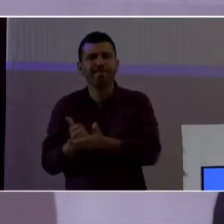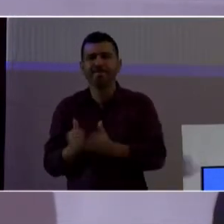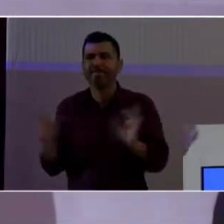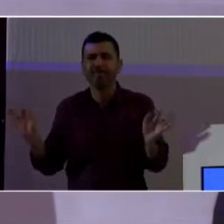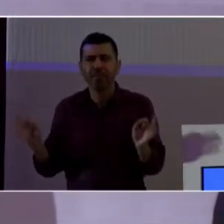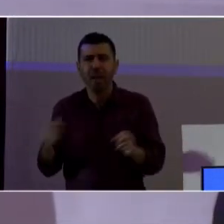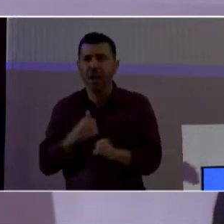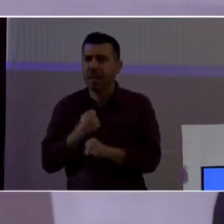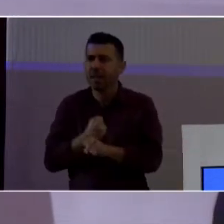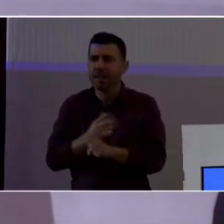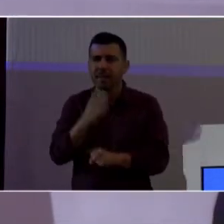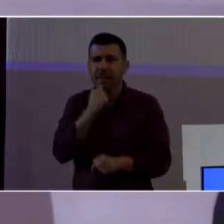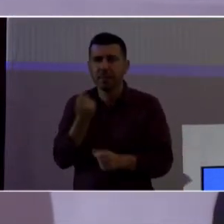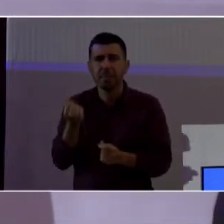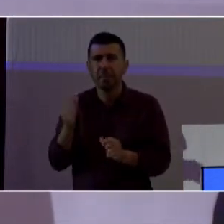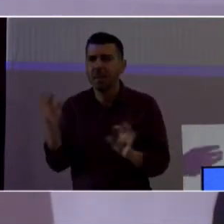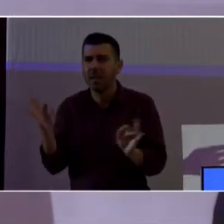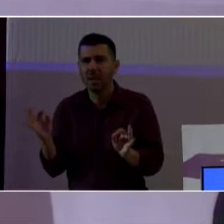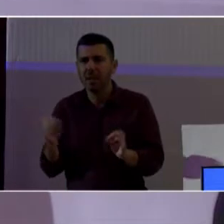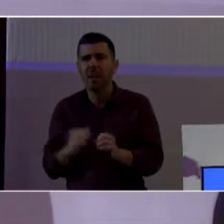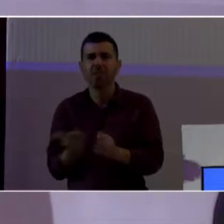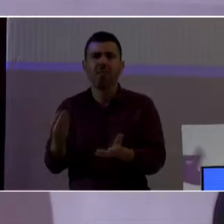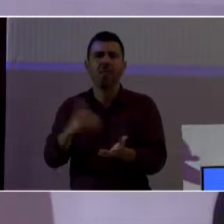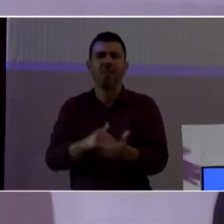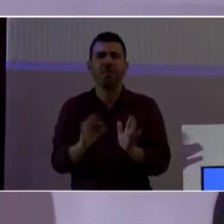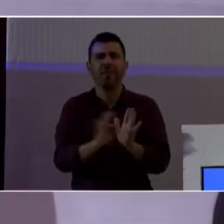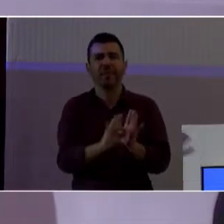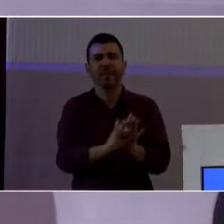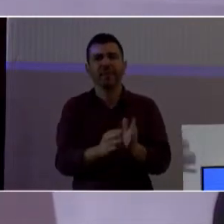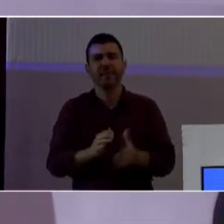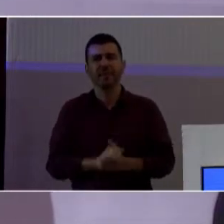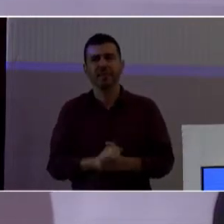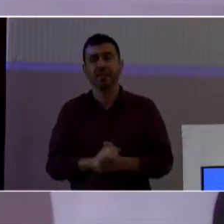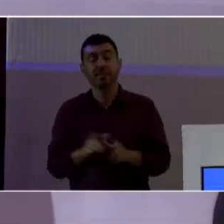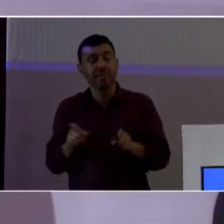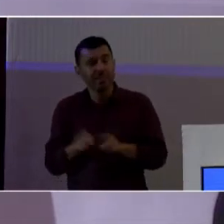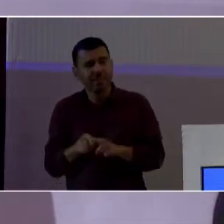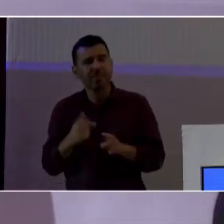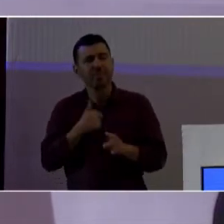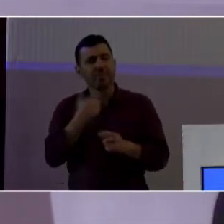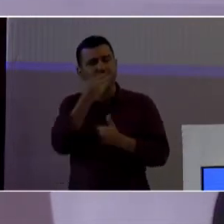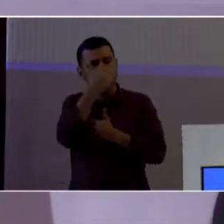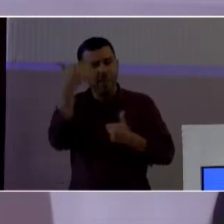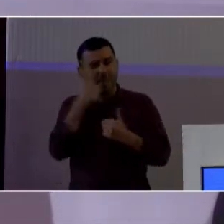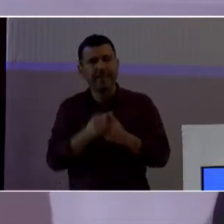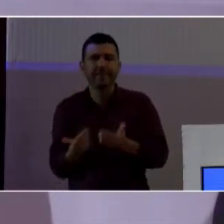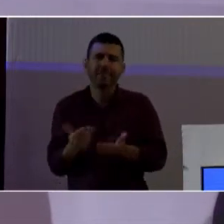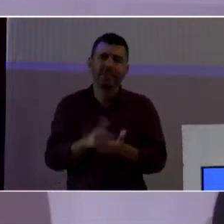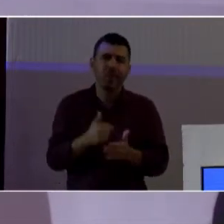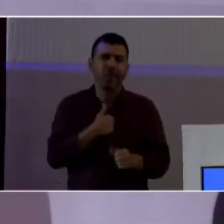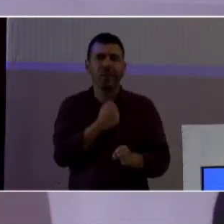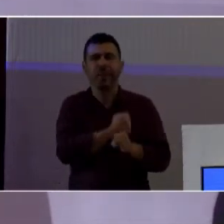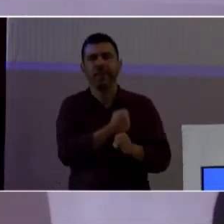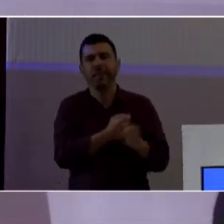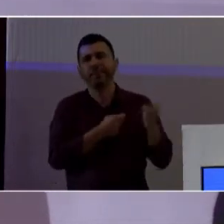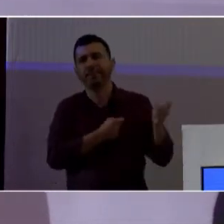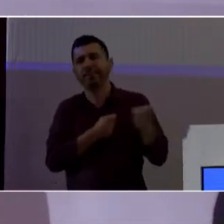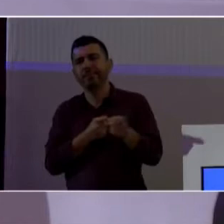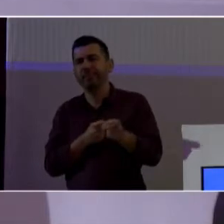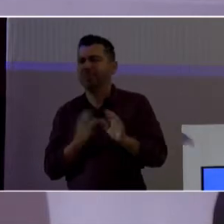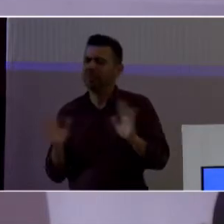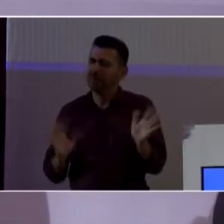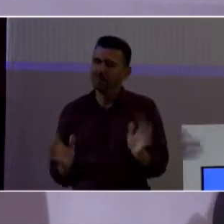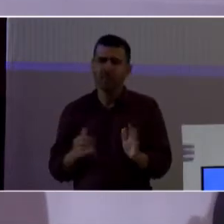empleo, una seguridad para llevarle la comida a sus hijos o a sus familias. Entonces, gracias